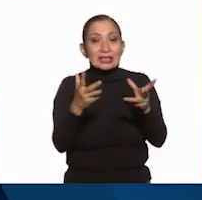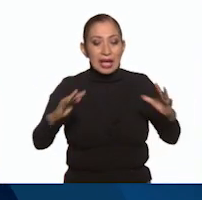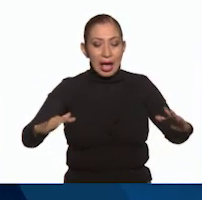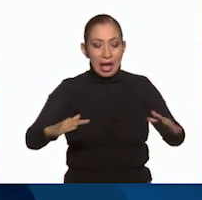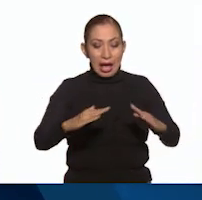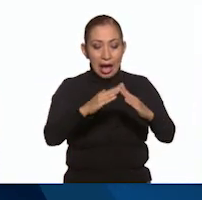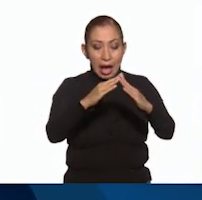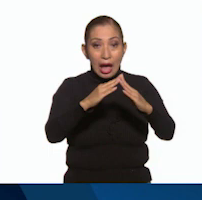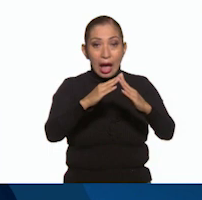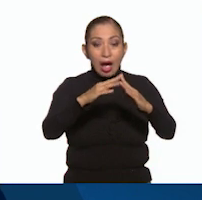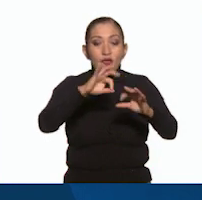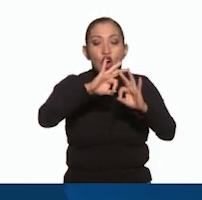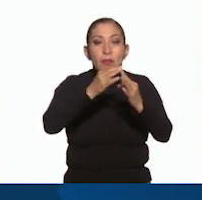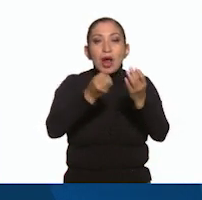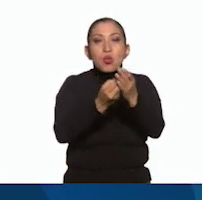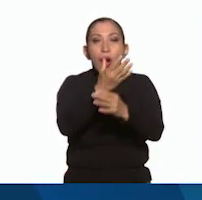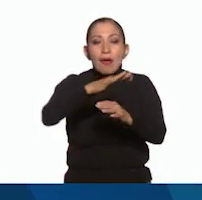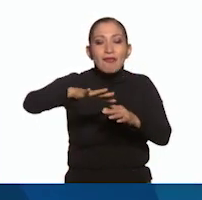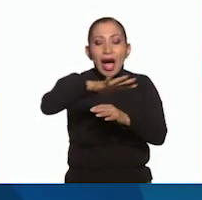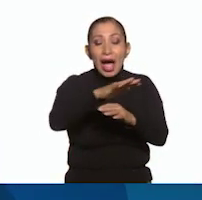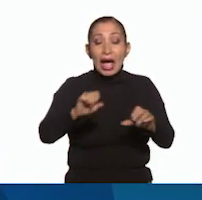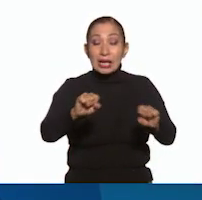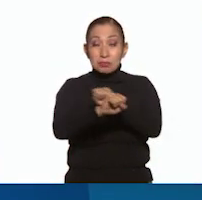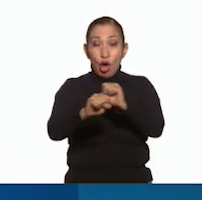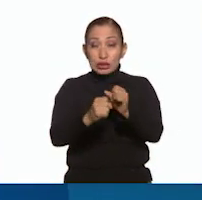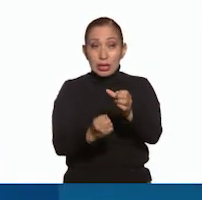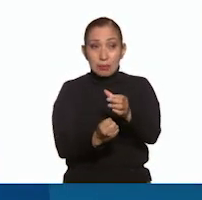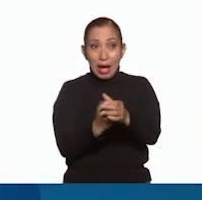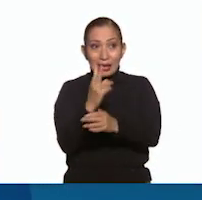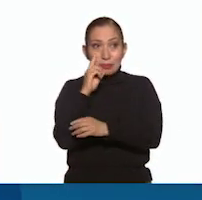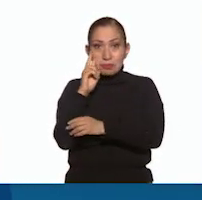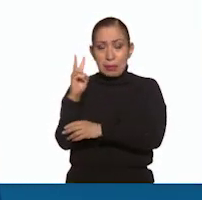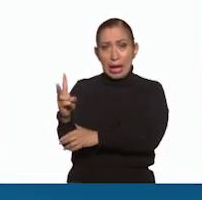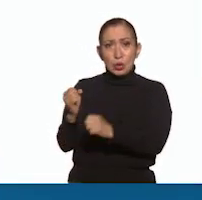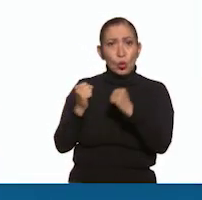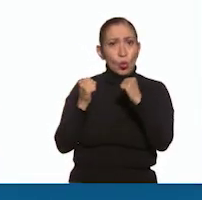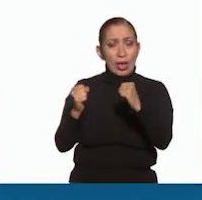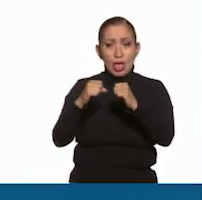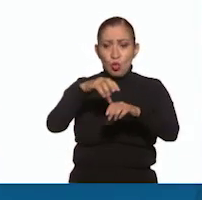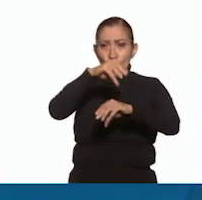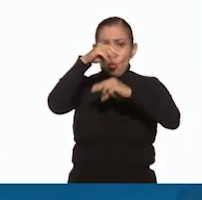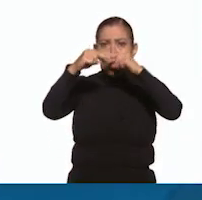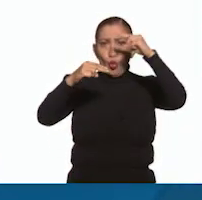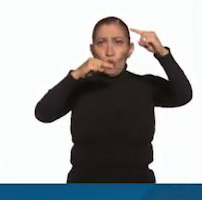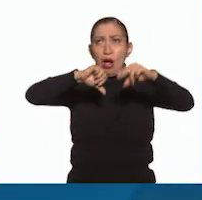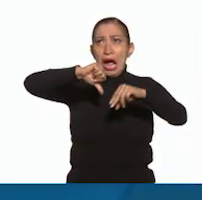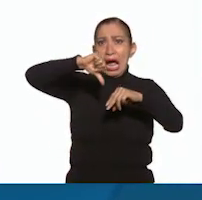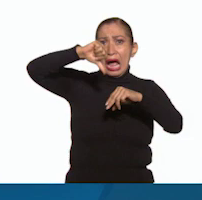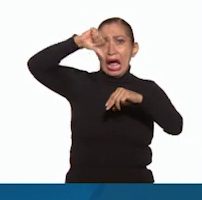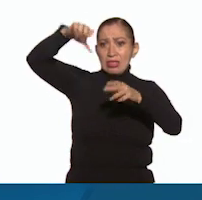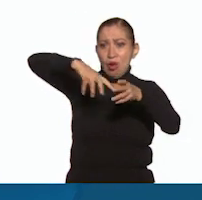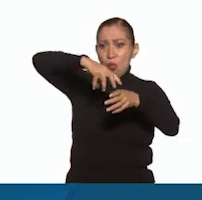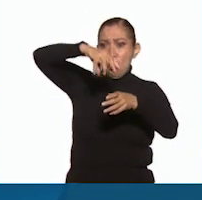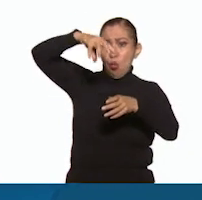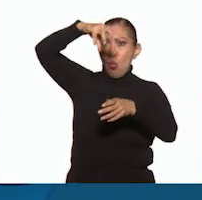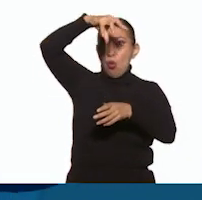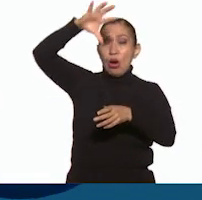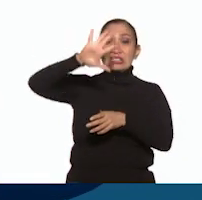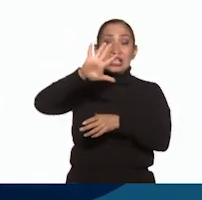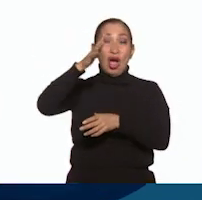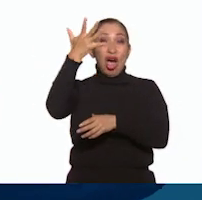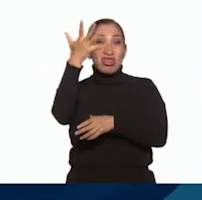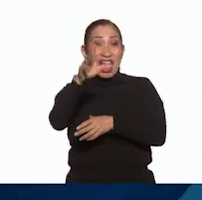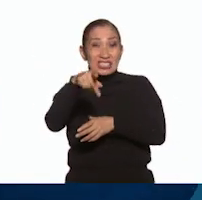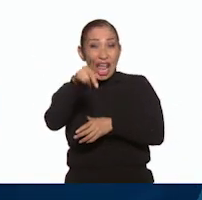mas no lo destruyen. Las explosivas, podemos ver en las imágenes, son aquellas nubes altas de prácticamente 5 hasta